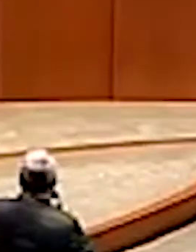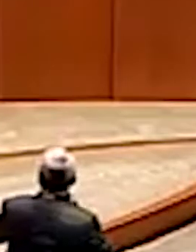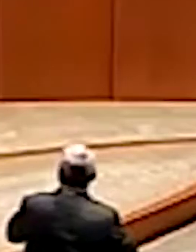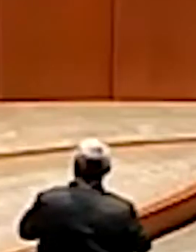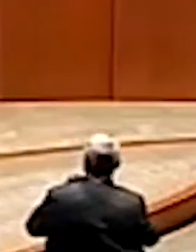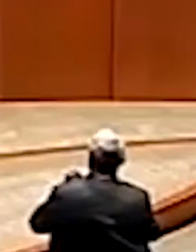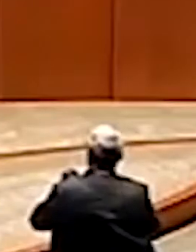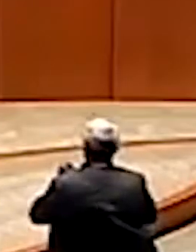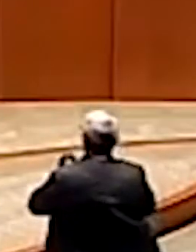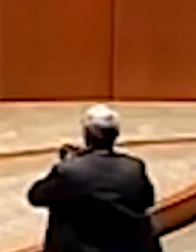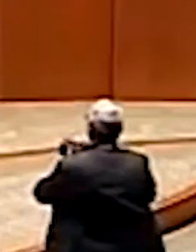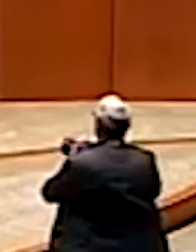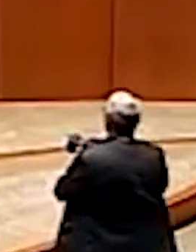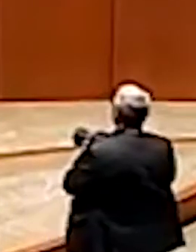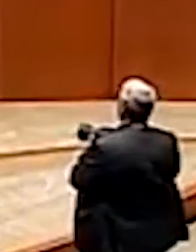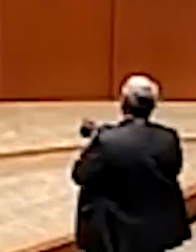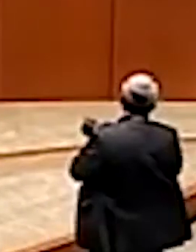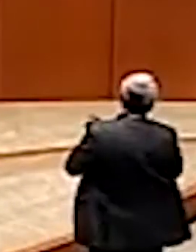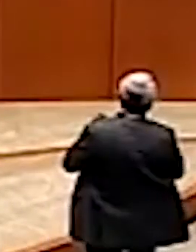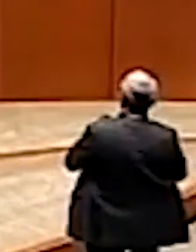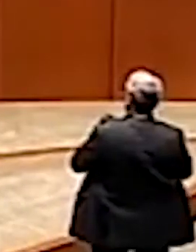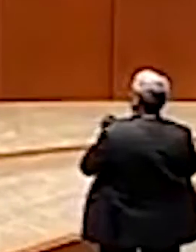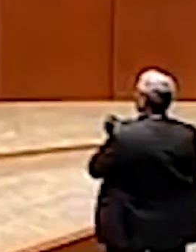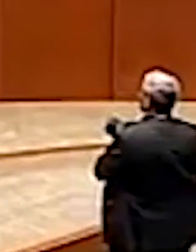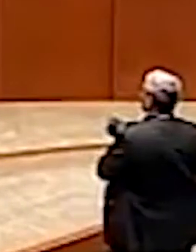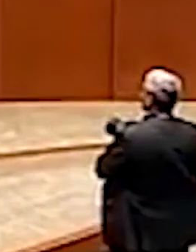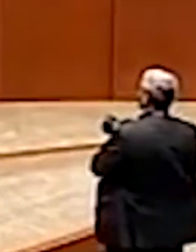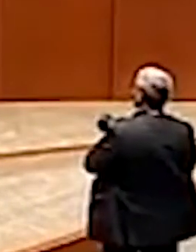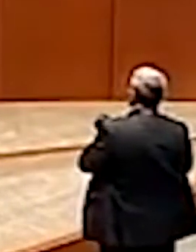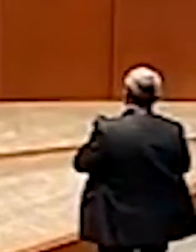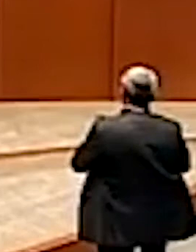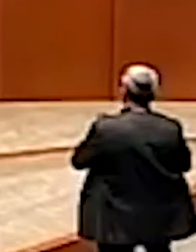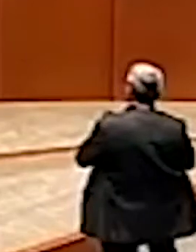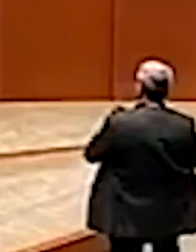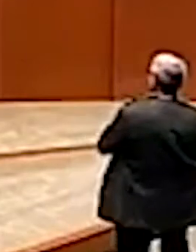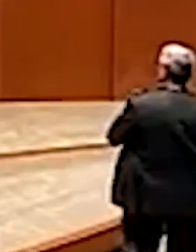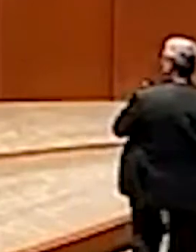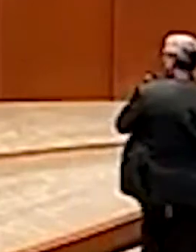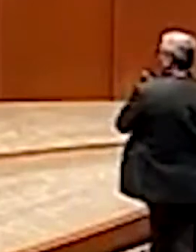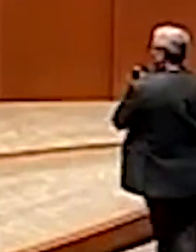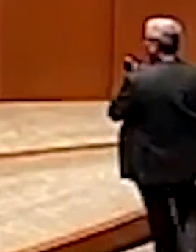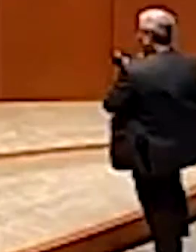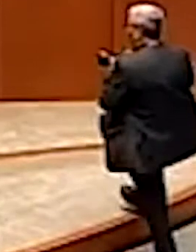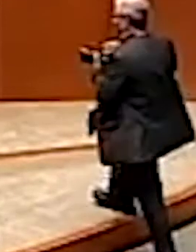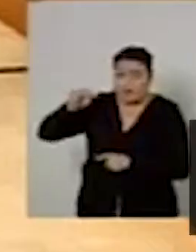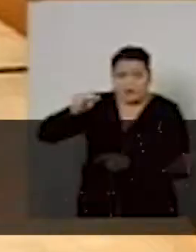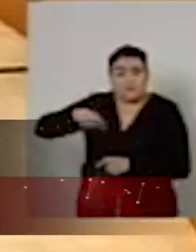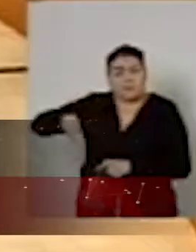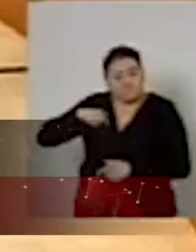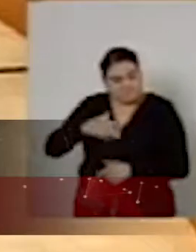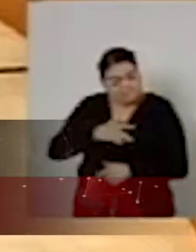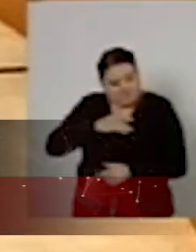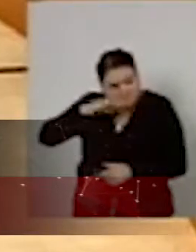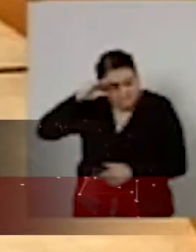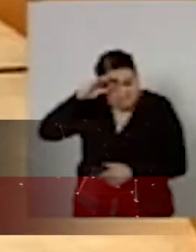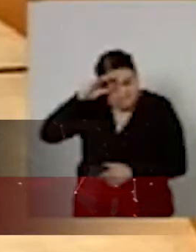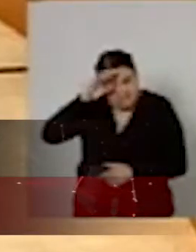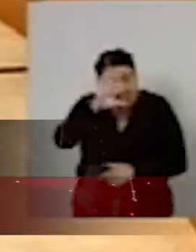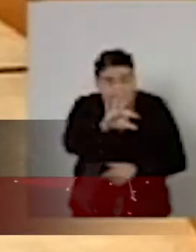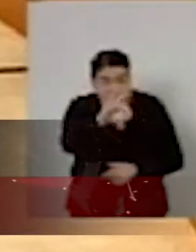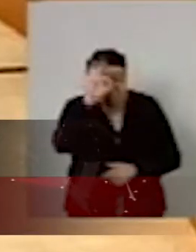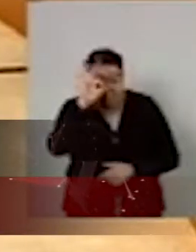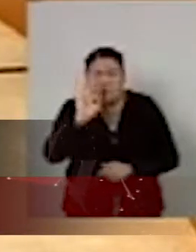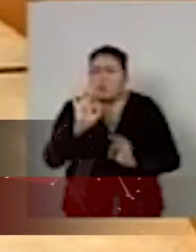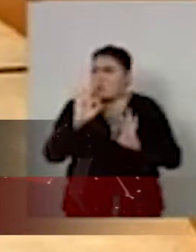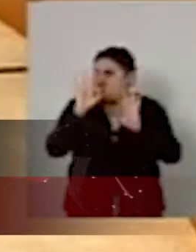Medios nacionales revelaron que la actual diputada local del Partido Acción Nacional, Sonia Mendoza Díaz, podría estar involucrada junto a otros integrantes del